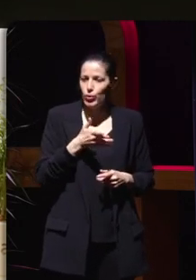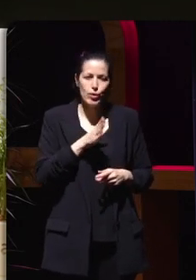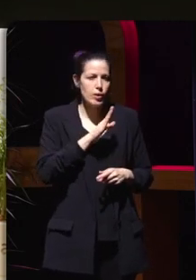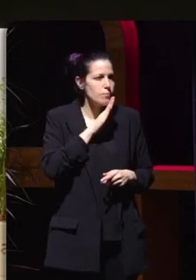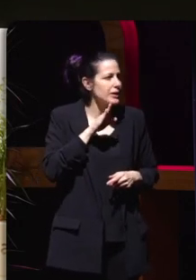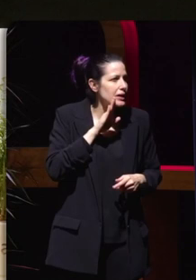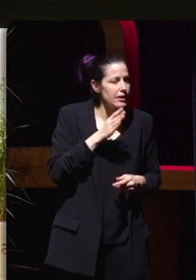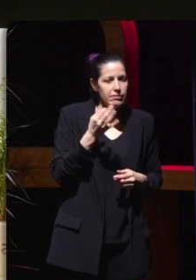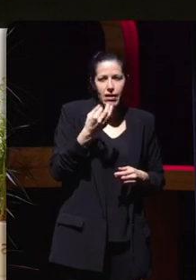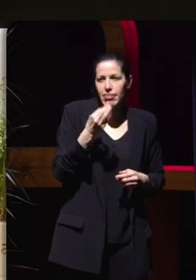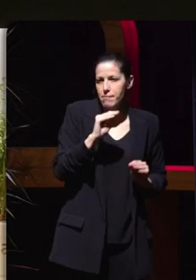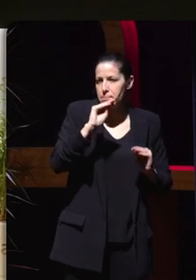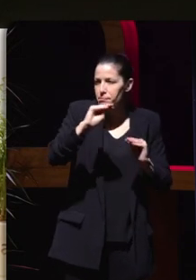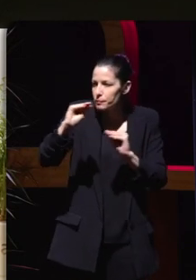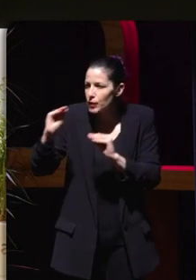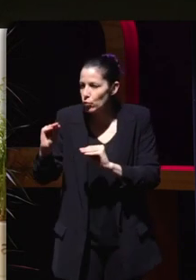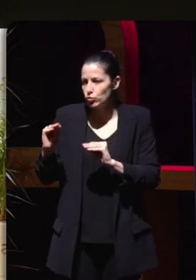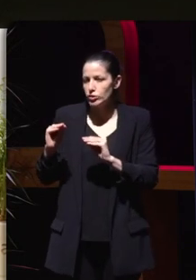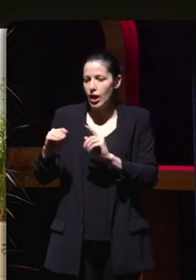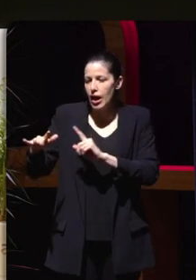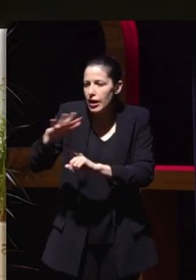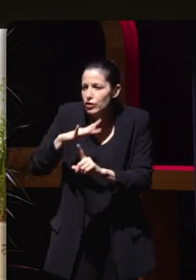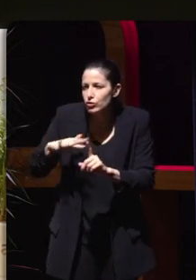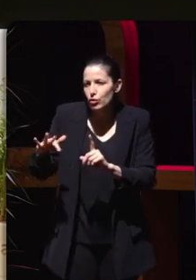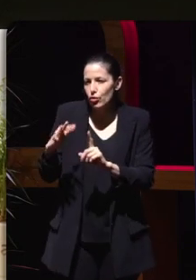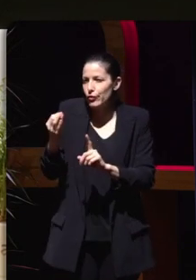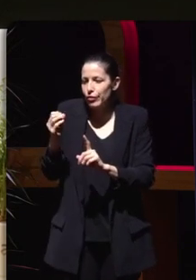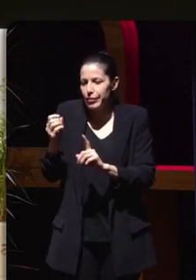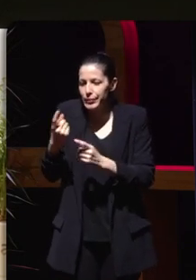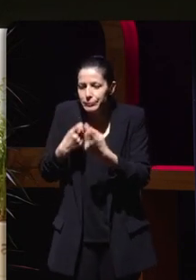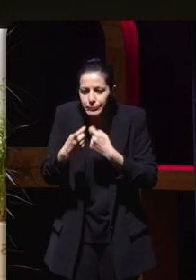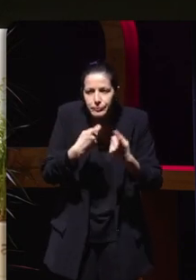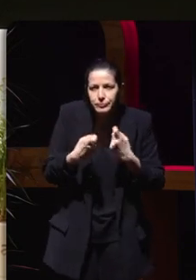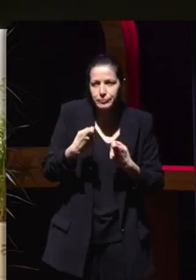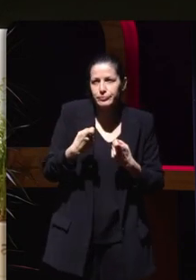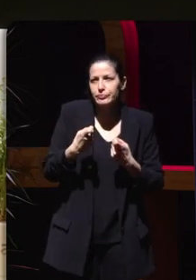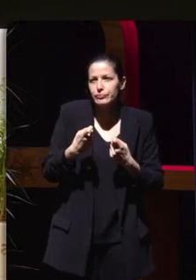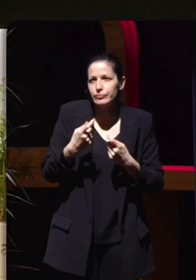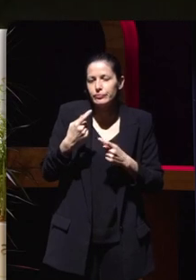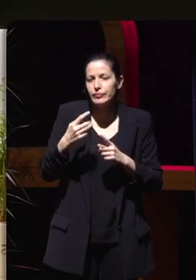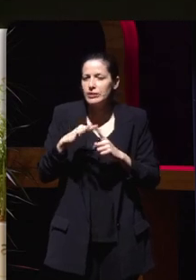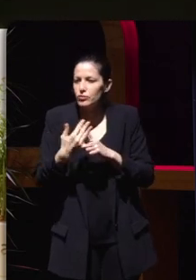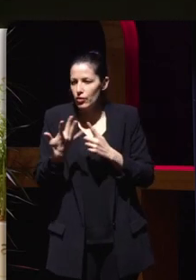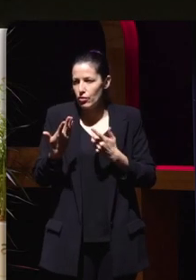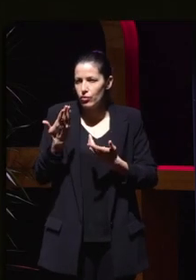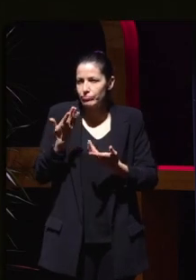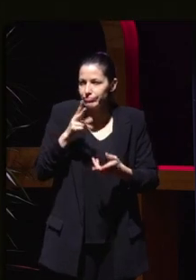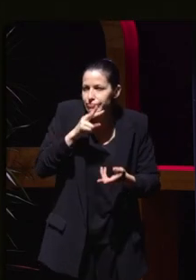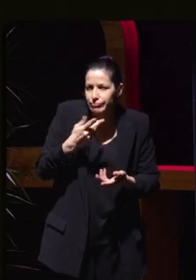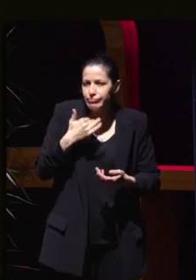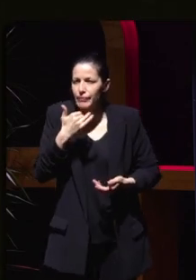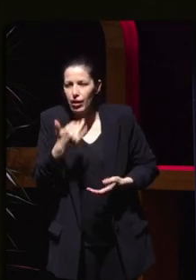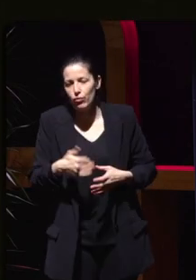que preguntar Ya siente test que te va a ardor otras personas que estén viviendo mismo que a ti y amigo que o que me rescató fueron otra